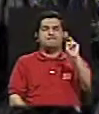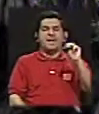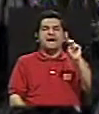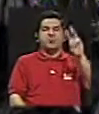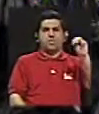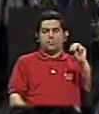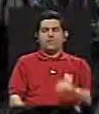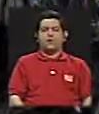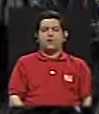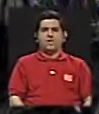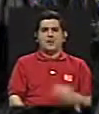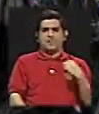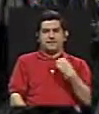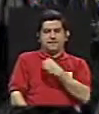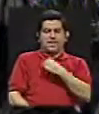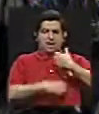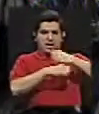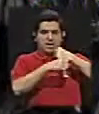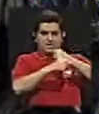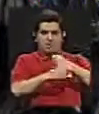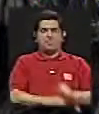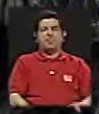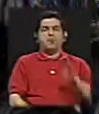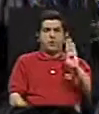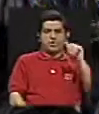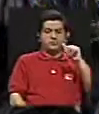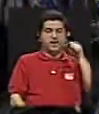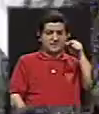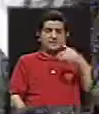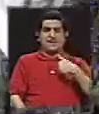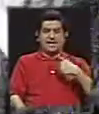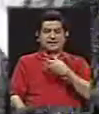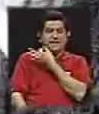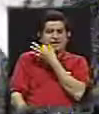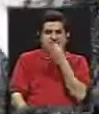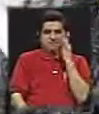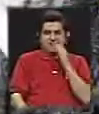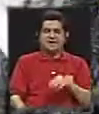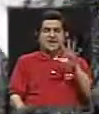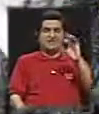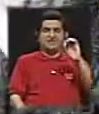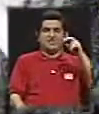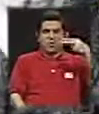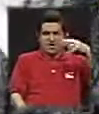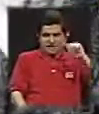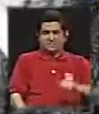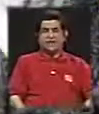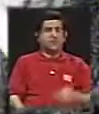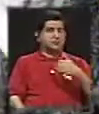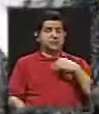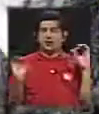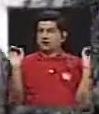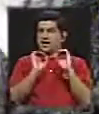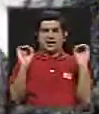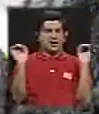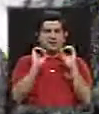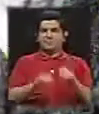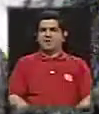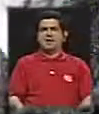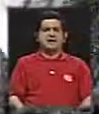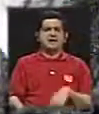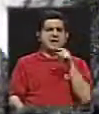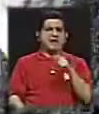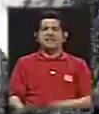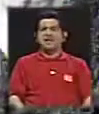regidor municipal de Buenos Aires, que tiene una finca dentro de Térraba. De 50 hectáreas. De 50 hectáreas y que no tiene ningún tipo de tapujo a la